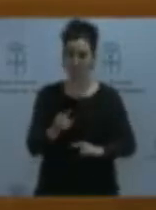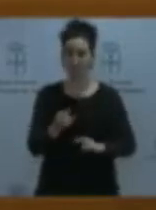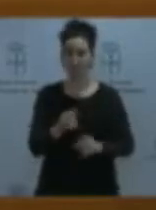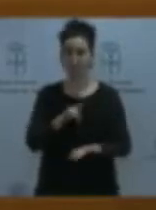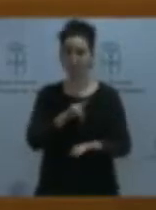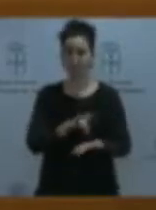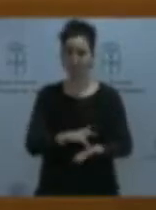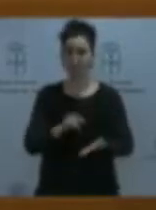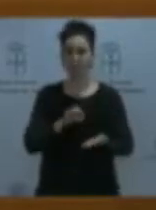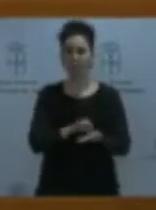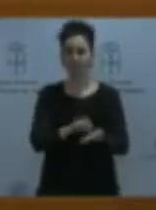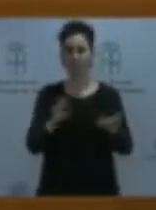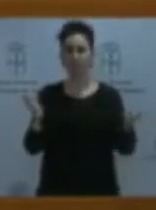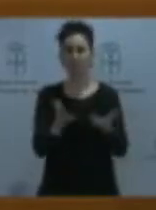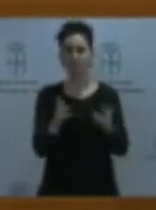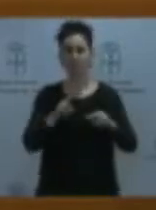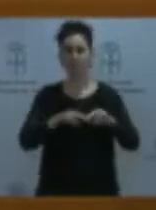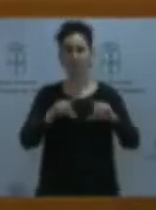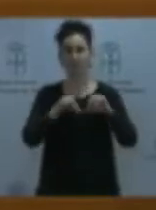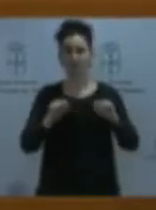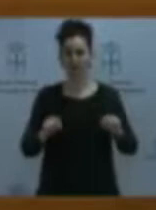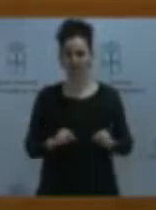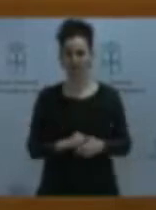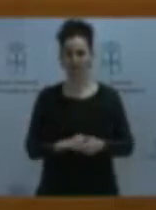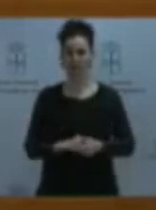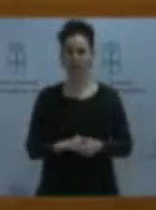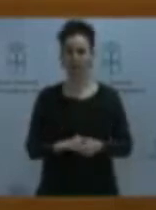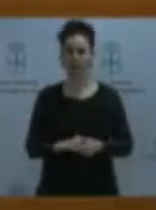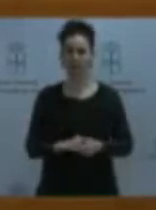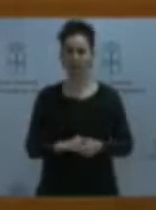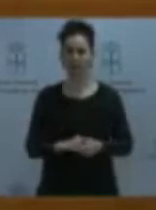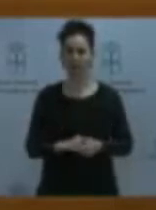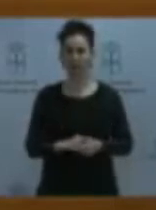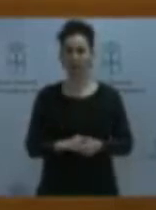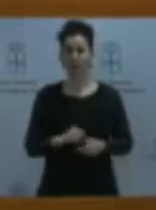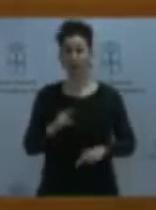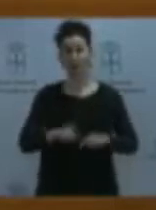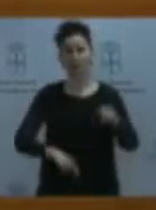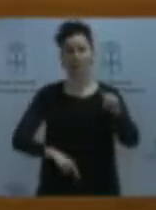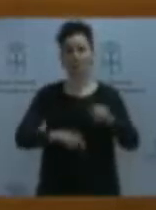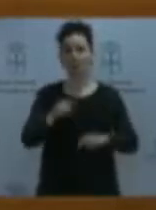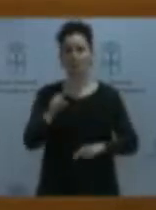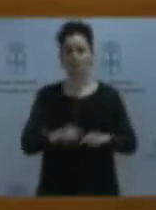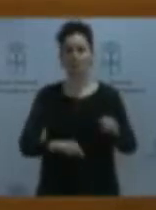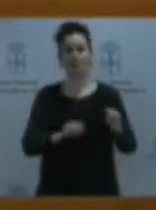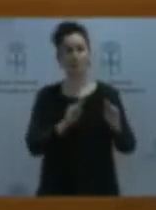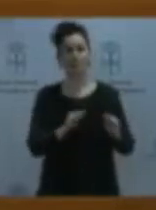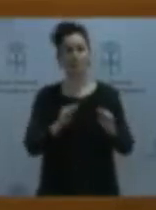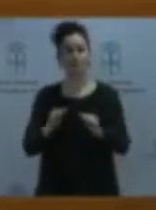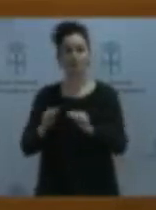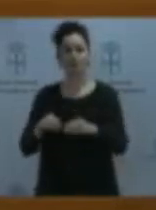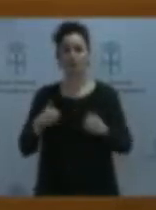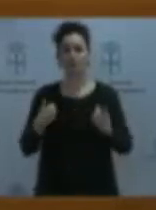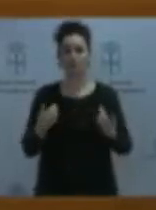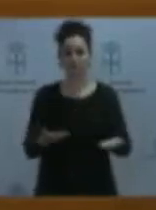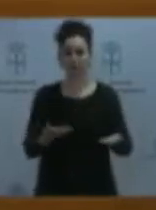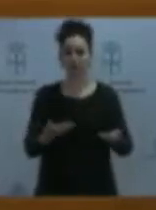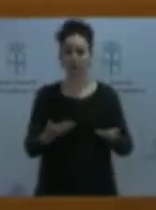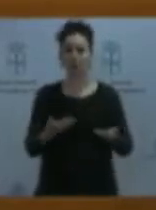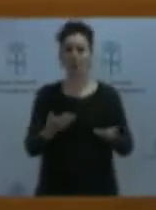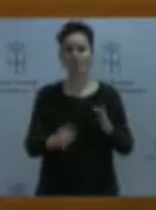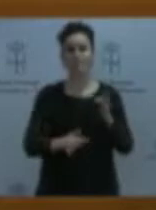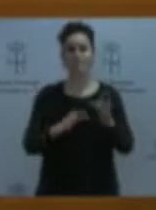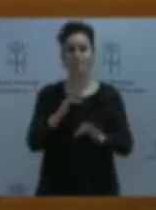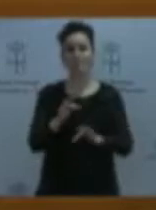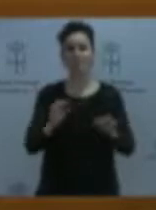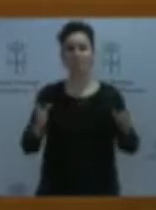de Asturias en función del carácter de las mismas y del grado y del grupo laboral al que le corresponden,